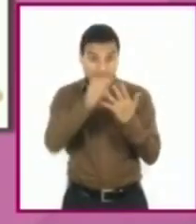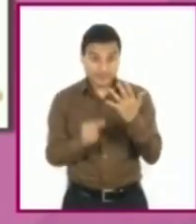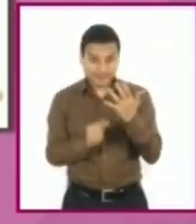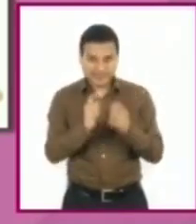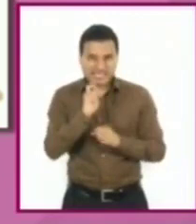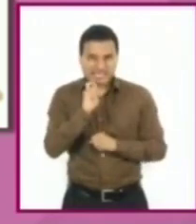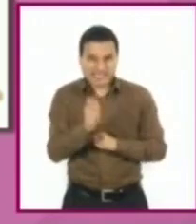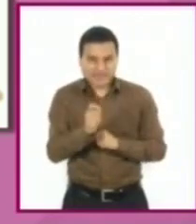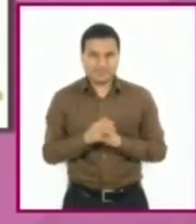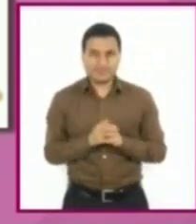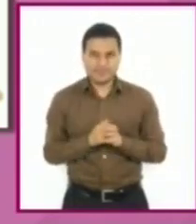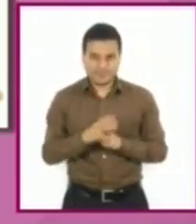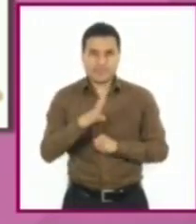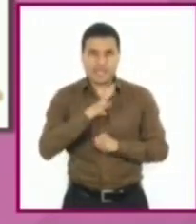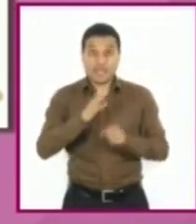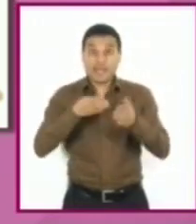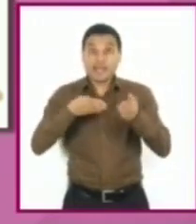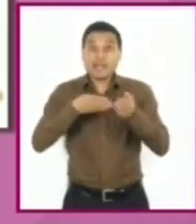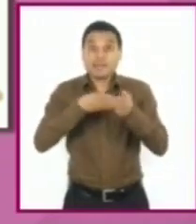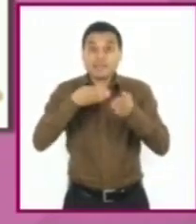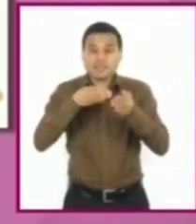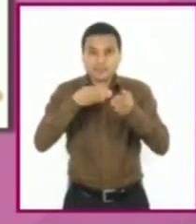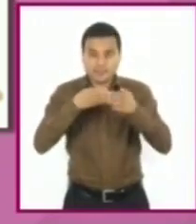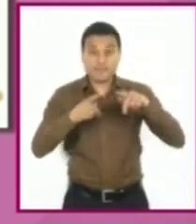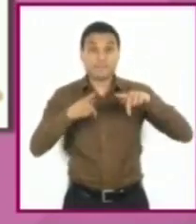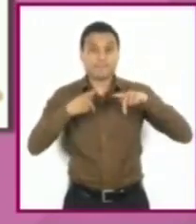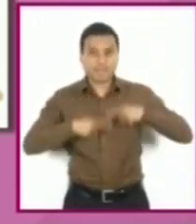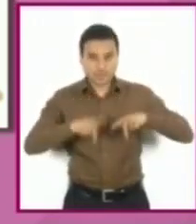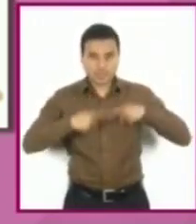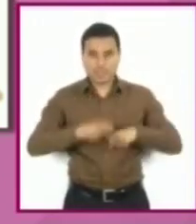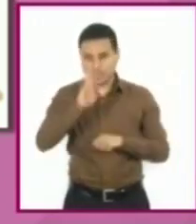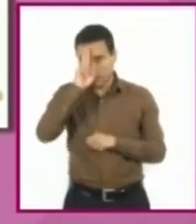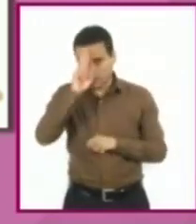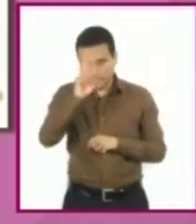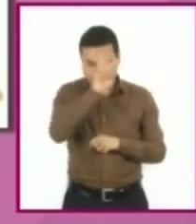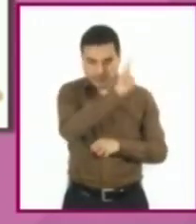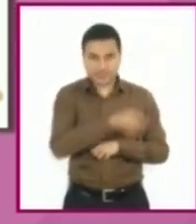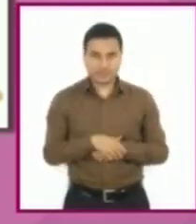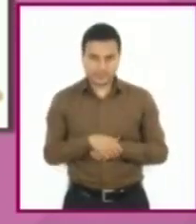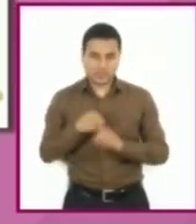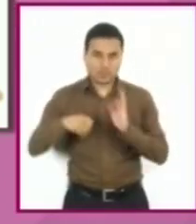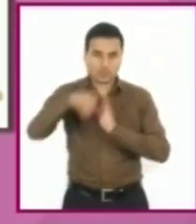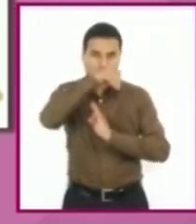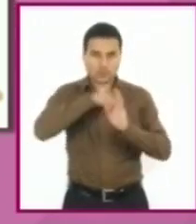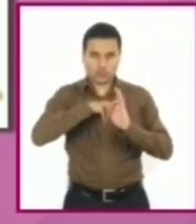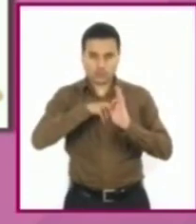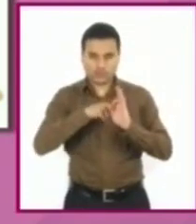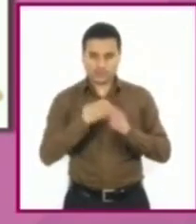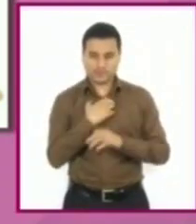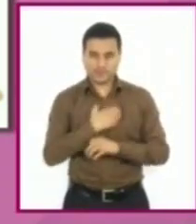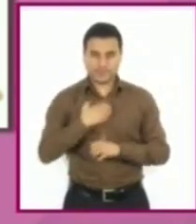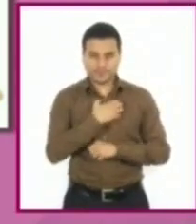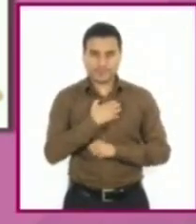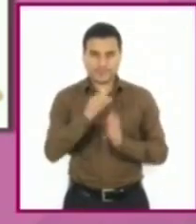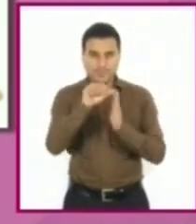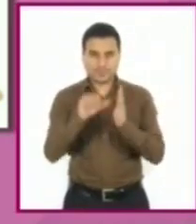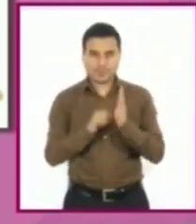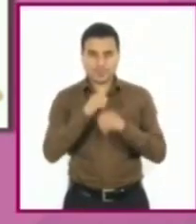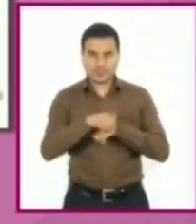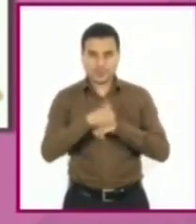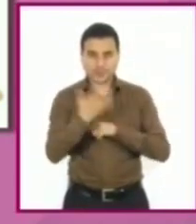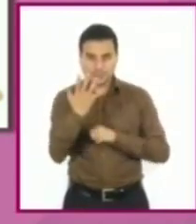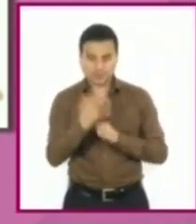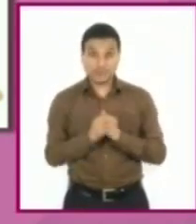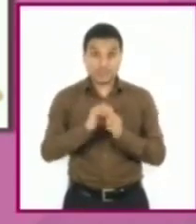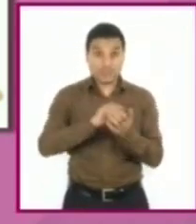más límites que los que aseguran a los miembros de la sociedad el goce de estos mismos derechos. Artículo 5. La ley no